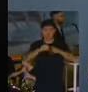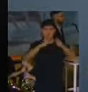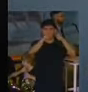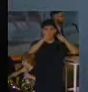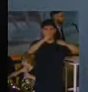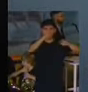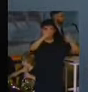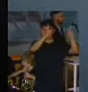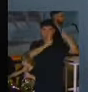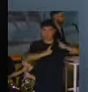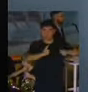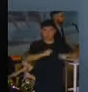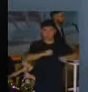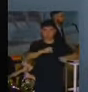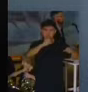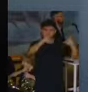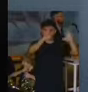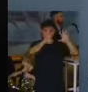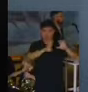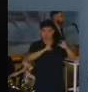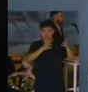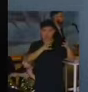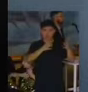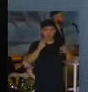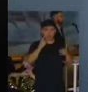antes, un municipio inviable.